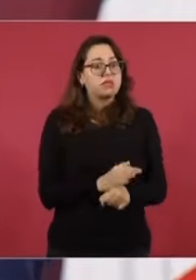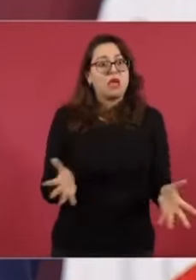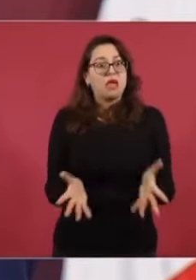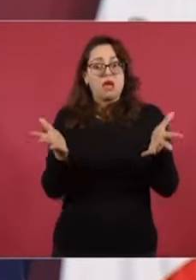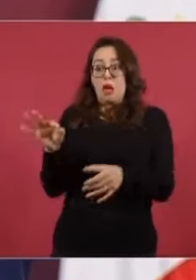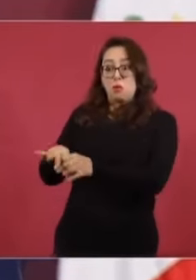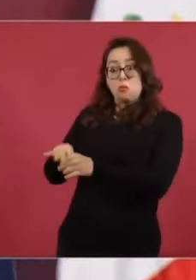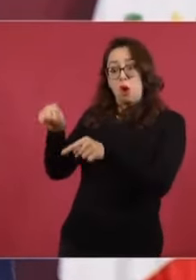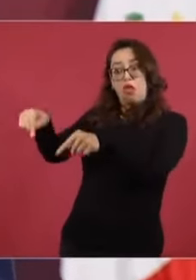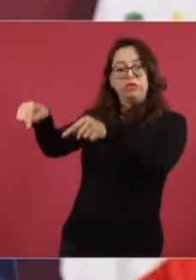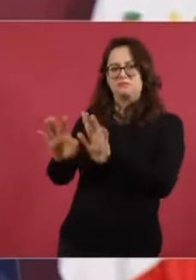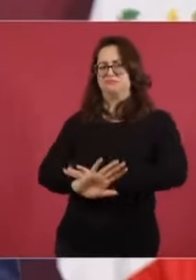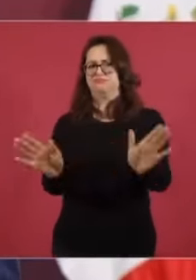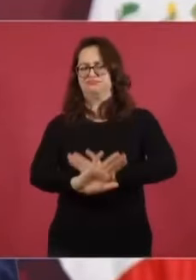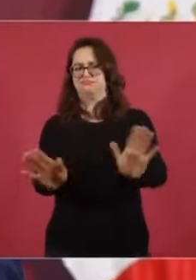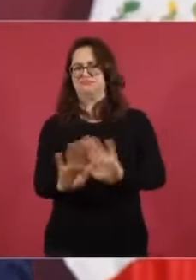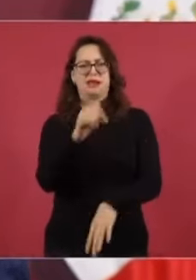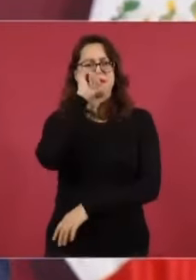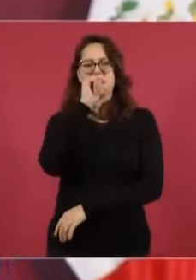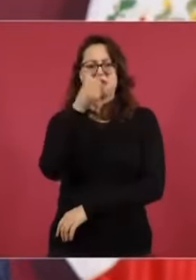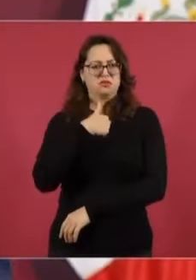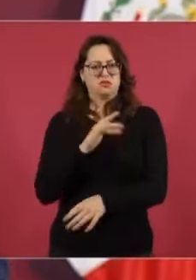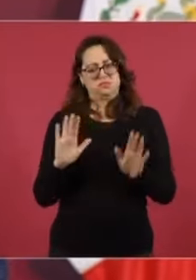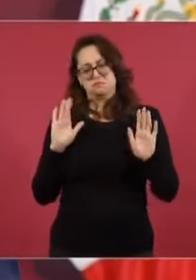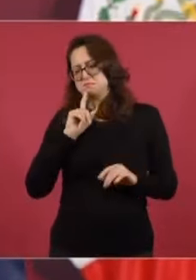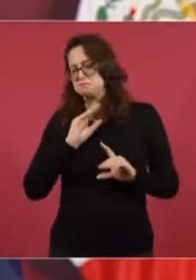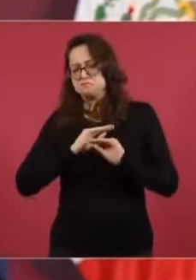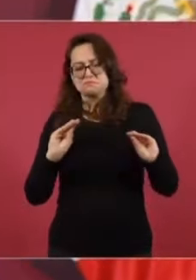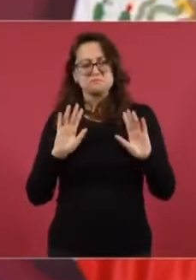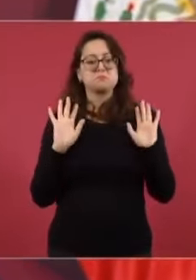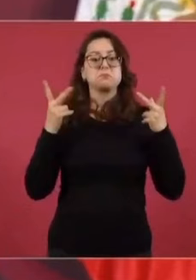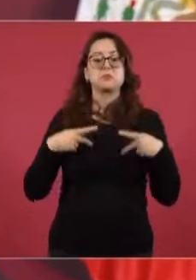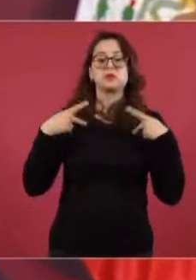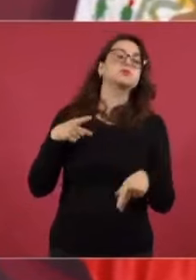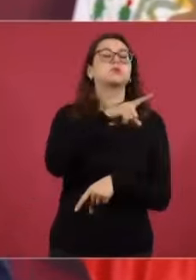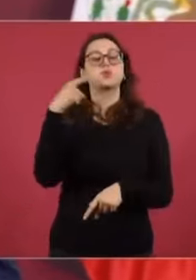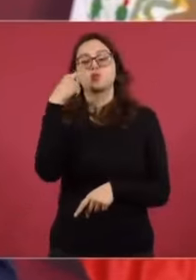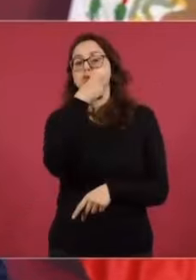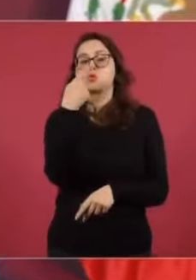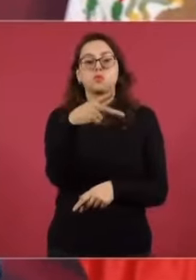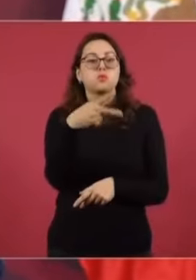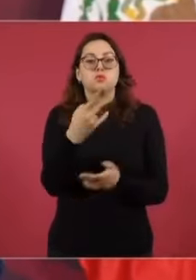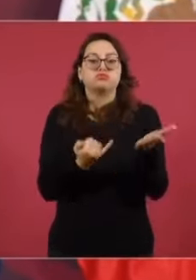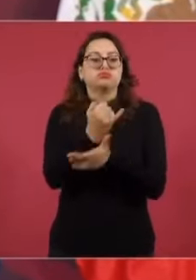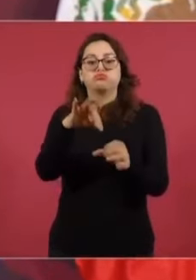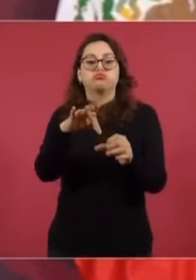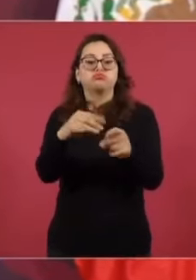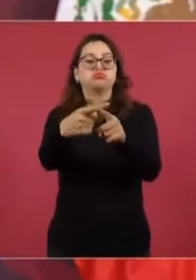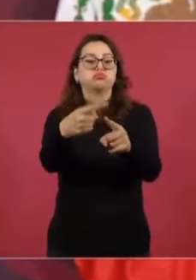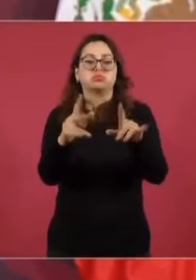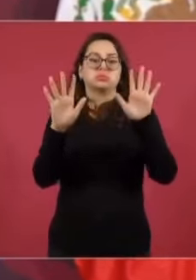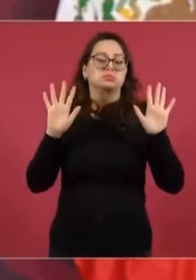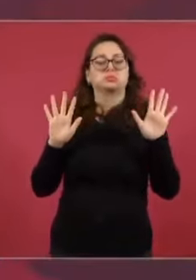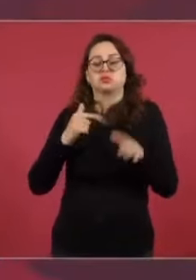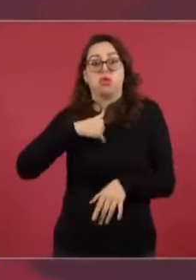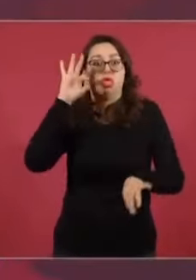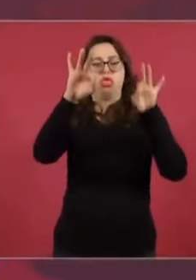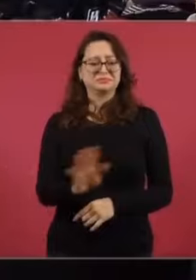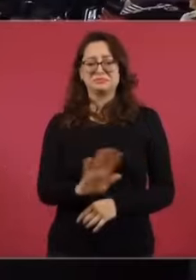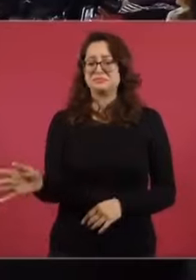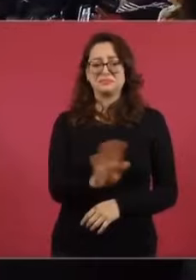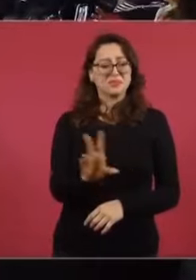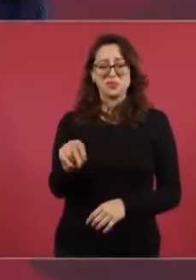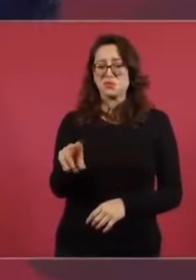gente vote por ella, no lo hago, sí, eso lo va a decidir la gente, pero sí es mi amiga y sí es la dirigente del movimiento al que